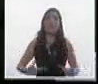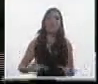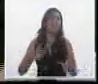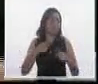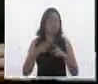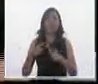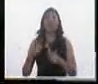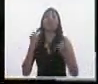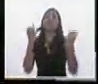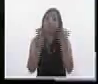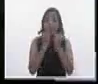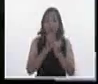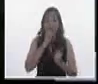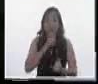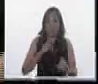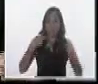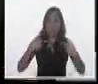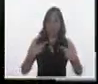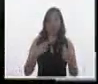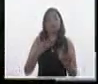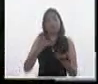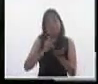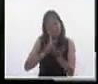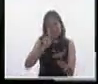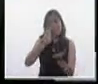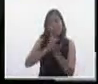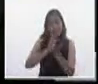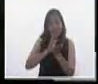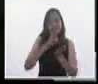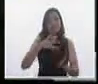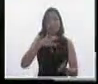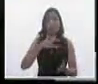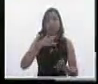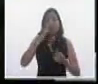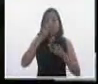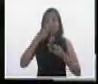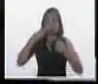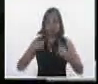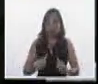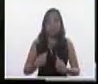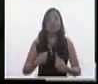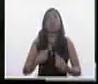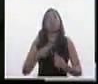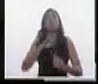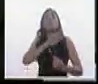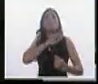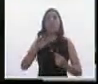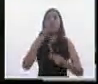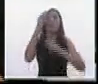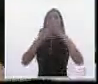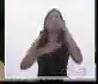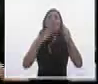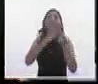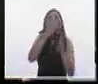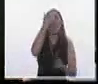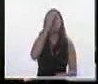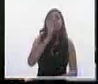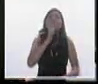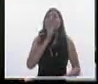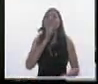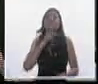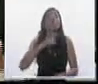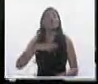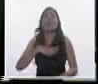discapacidad al tener esa Esa condición esa experiencia tan particular nos enseñan el mundo de muchas formas que Quienes no las